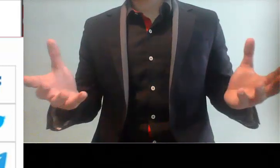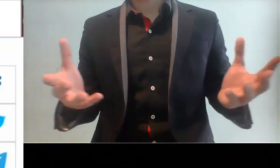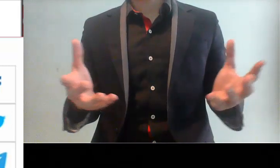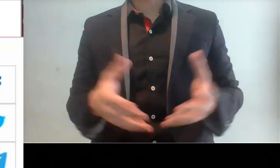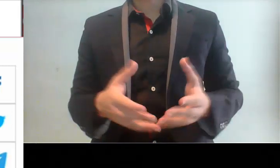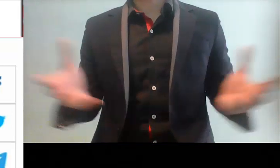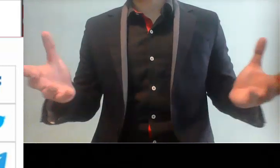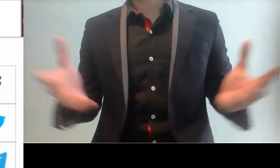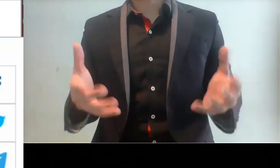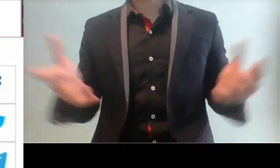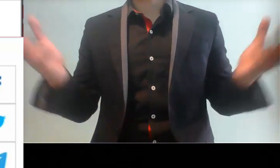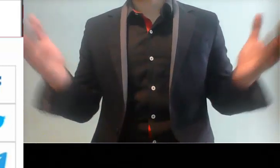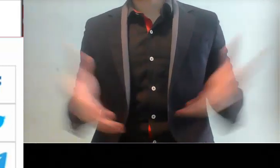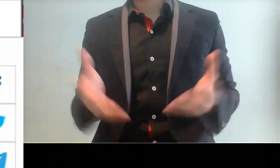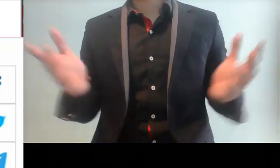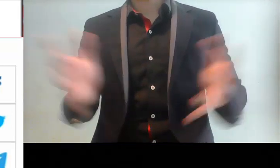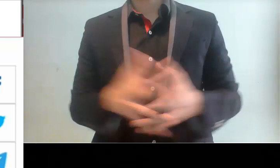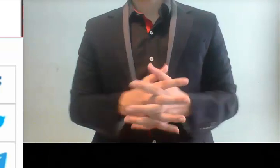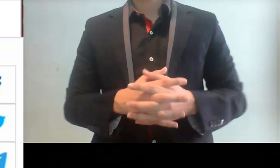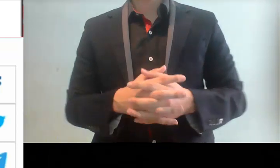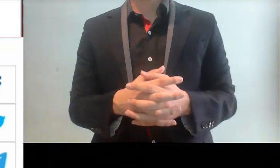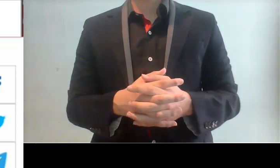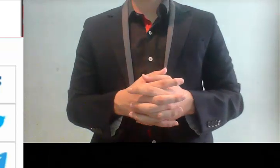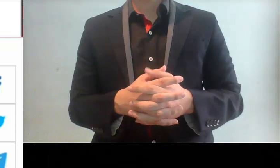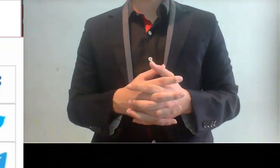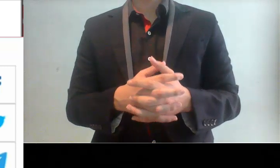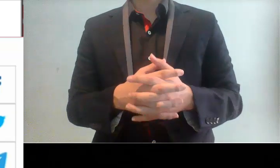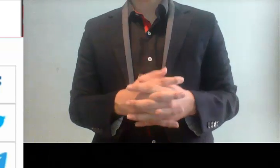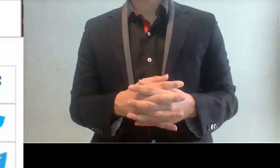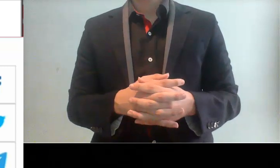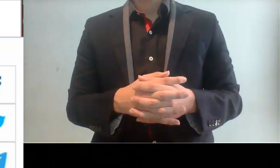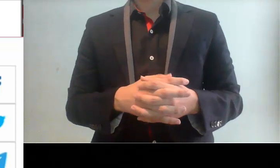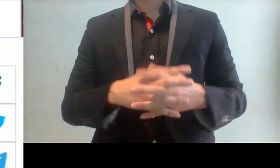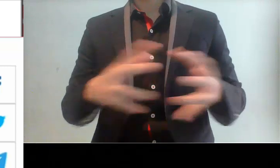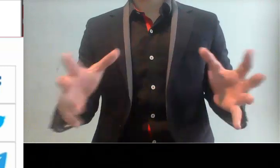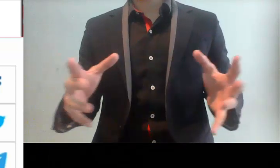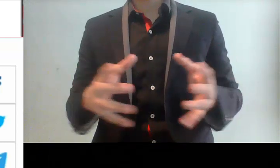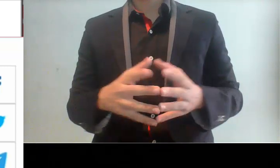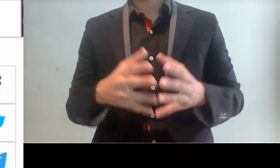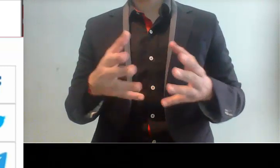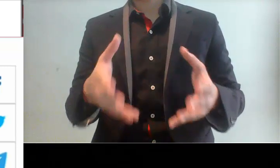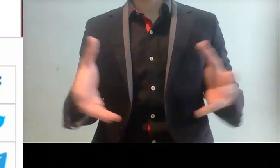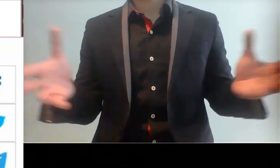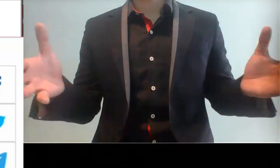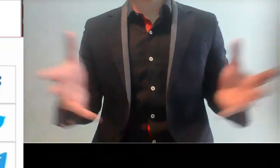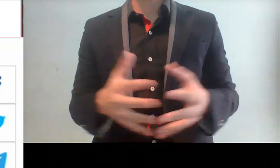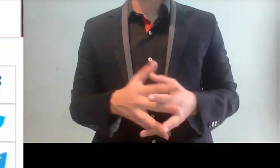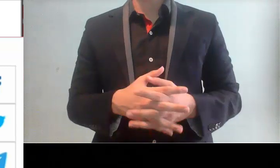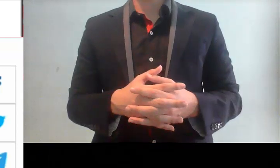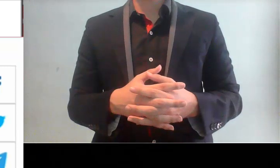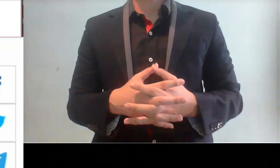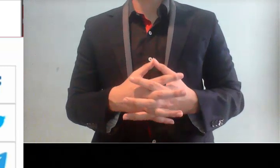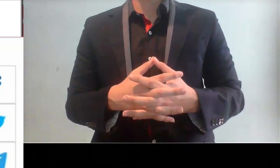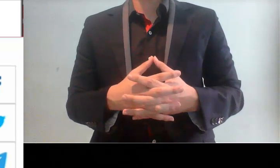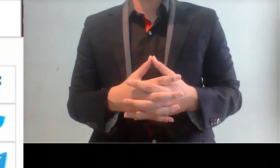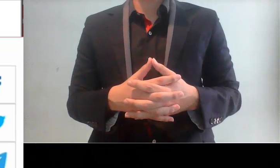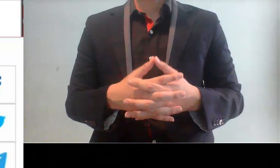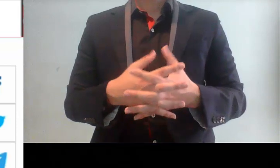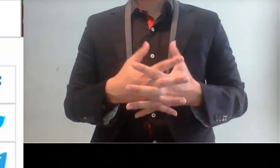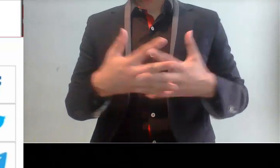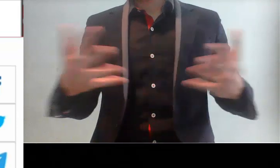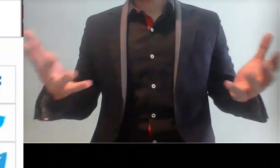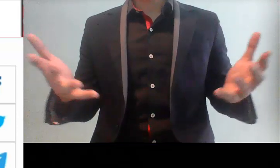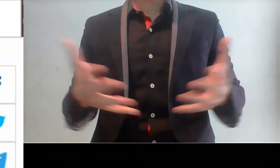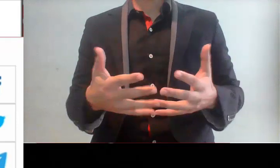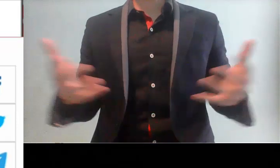ganadores de las próximas elecciones federales, que son muy importantes, bueno, para diputados federales, pues serían estos hackers. Y es de